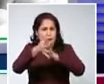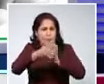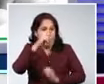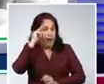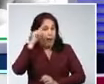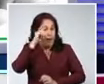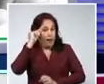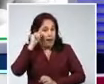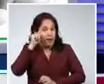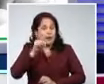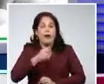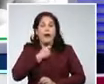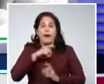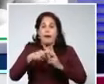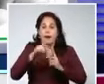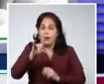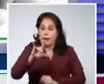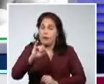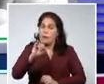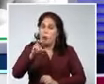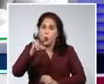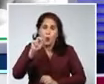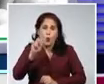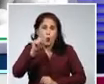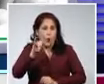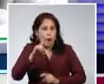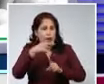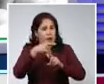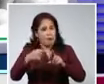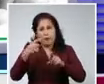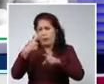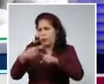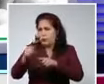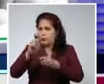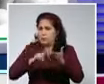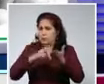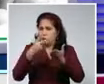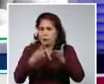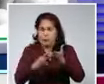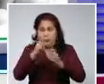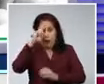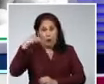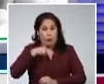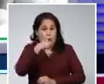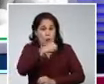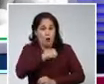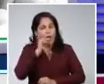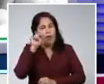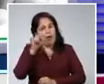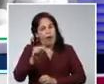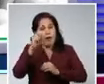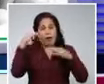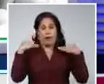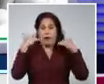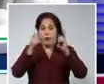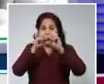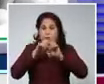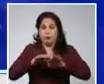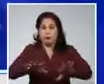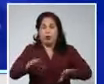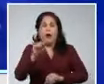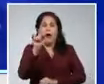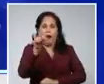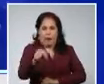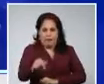lo hará hasta cerca de las 9:30, y como es habitual, el doctor Francisco Durán García, director nacional de epidemiología del Ministerio de Salud Pública.